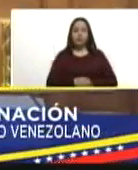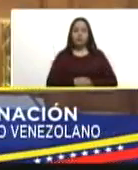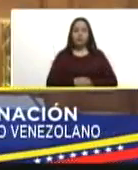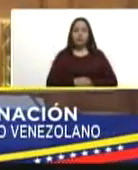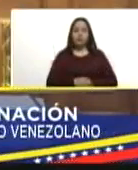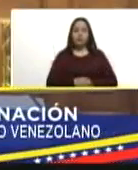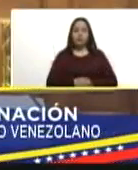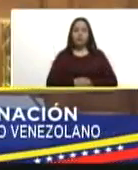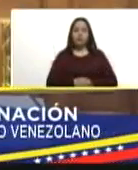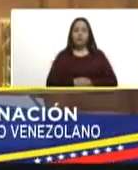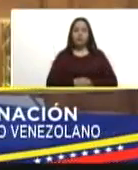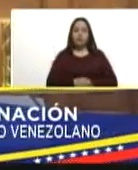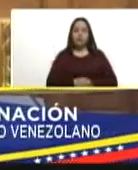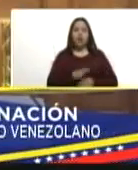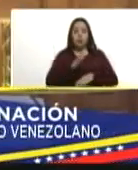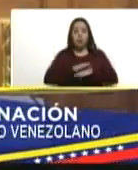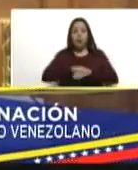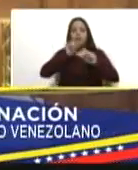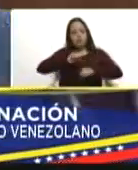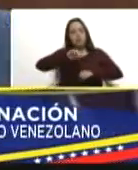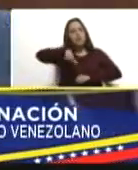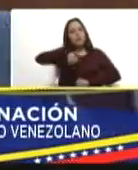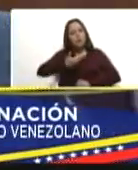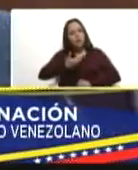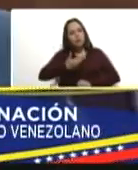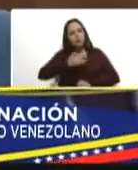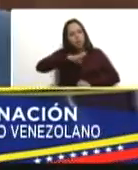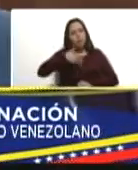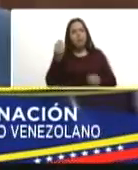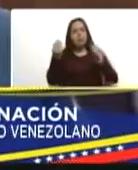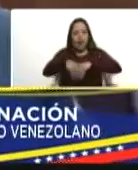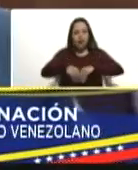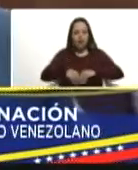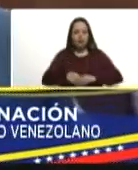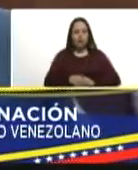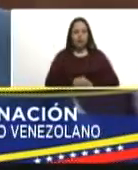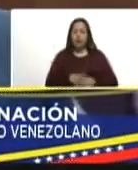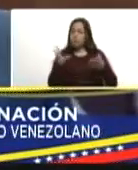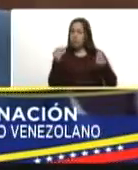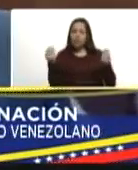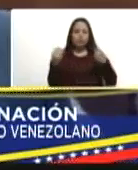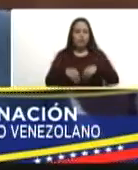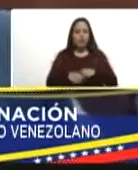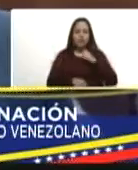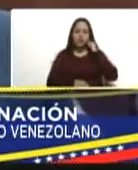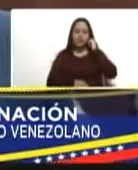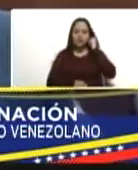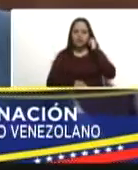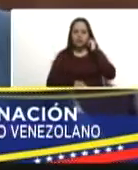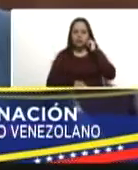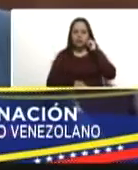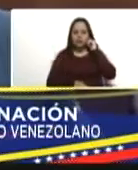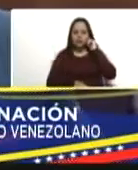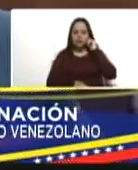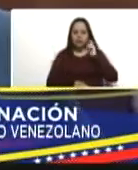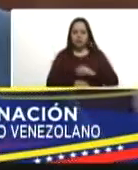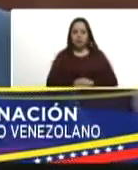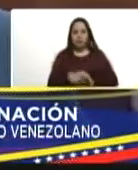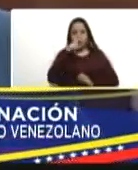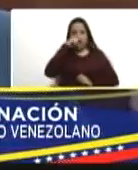porque podemos además podemos más mucho más con maduro